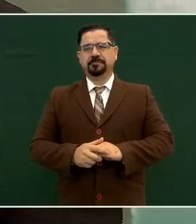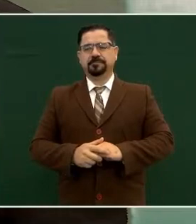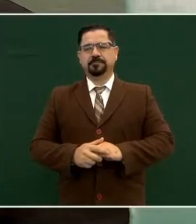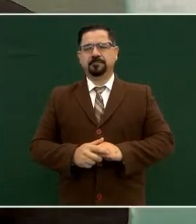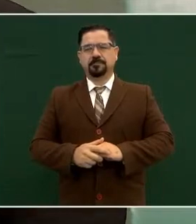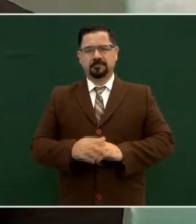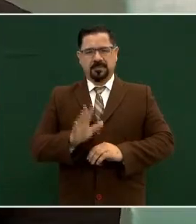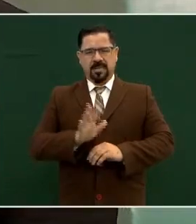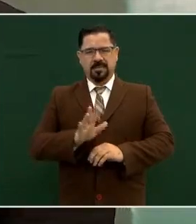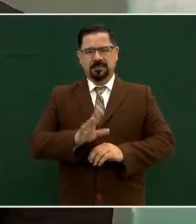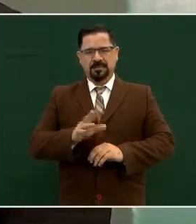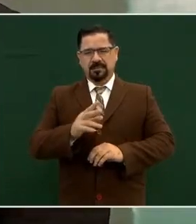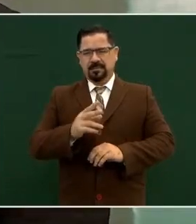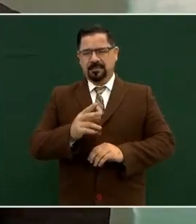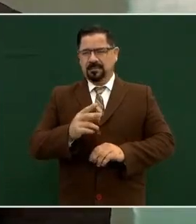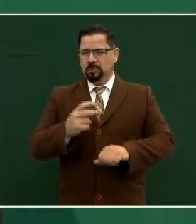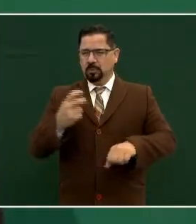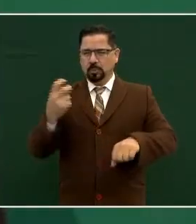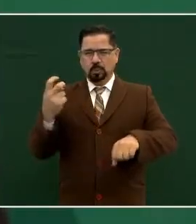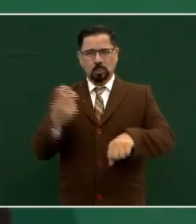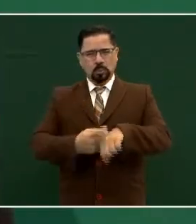muy dura,